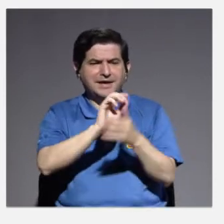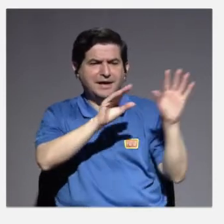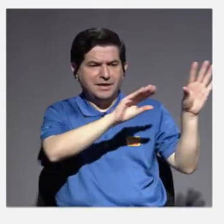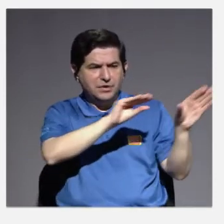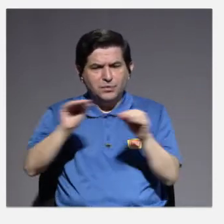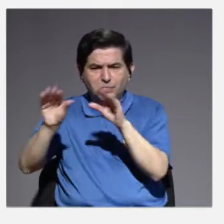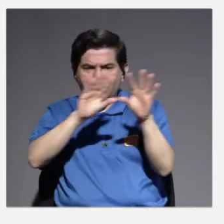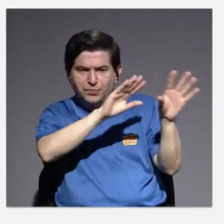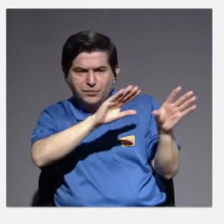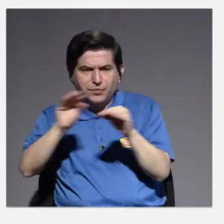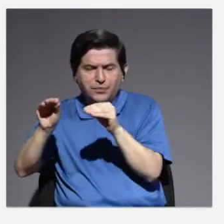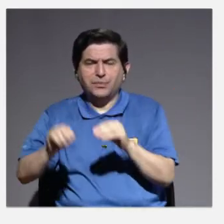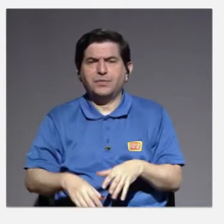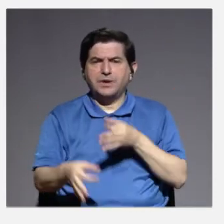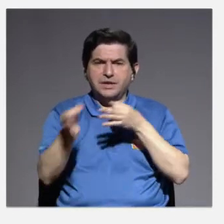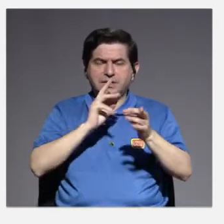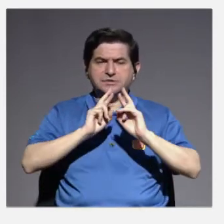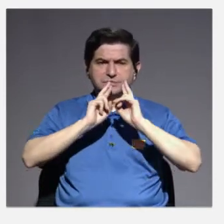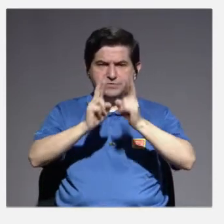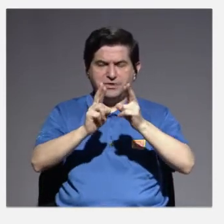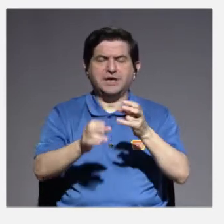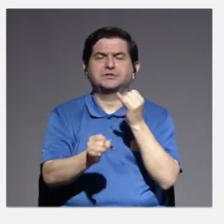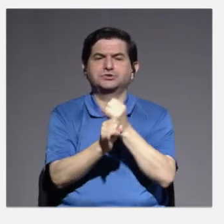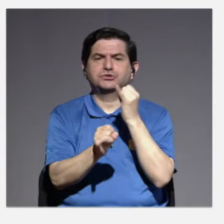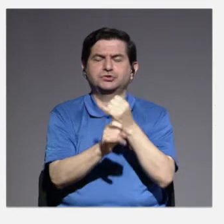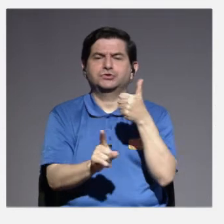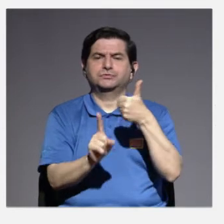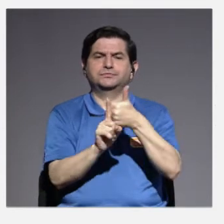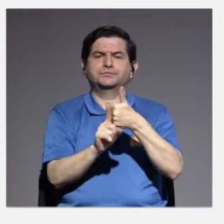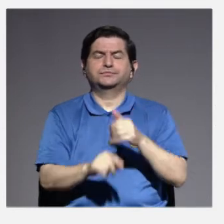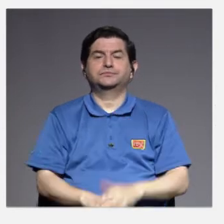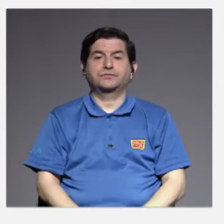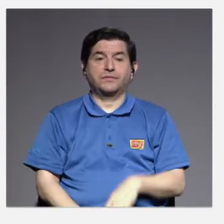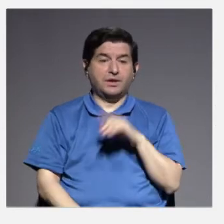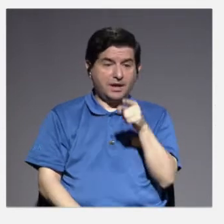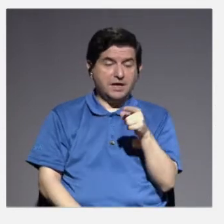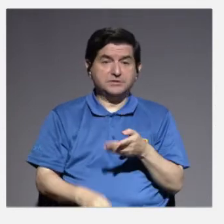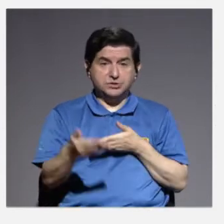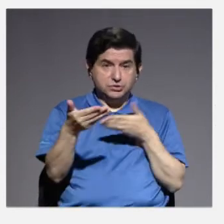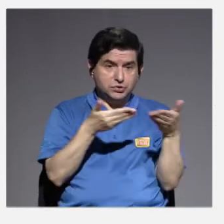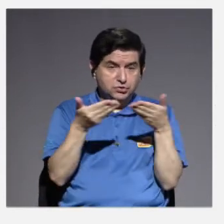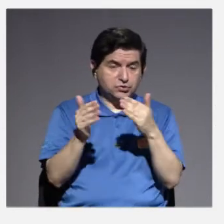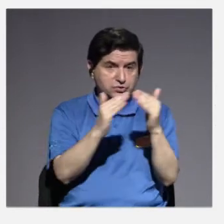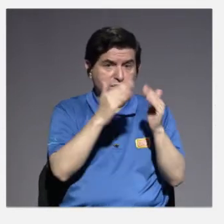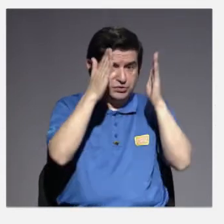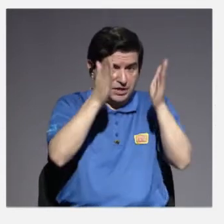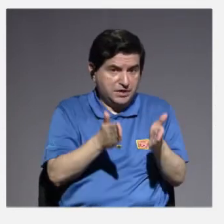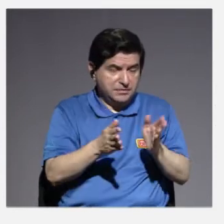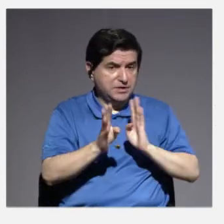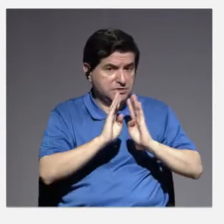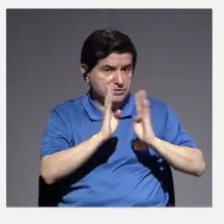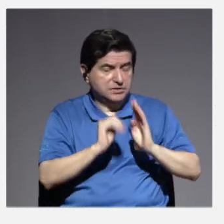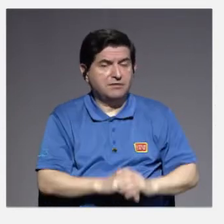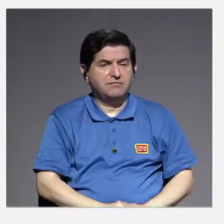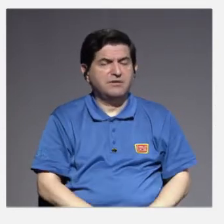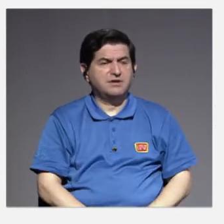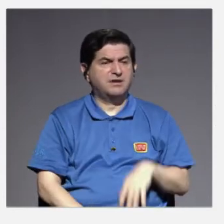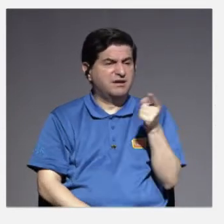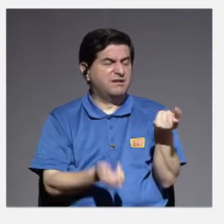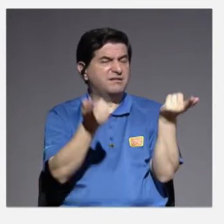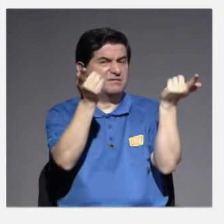transparencia y la rendición de cuentas de las instituciones. Cuando estos vienen como servicios a la ciudadanía, estamos hablando de que